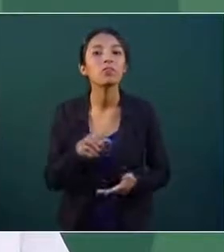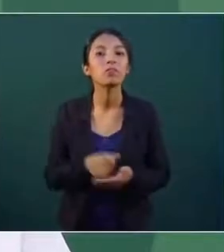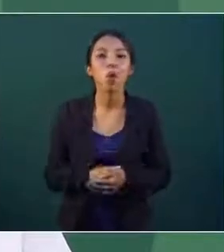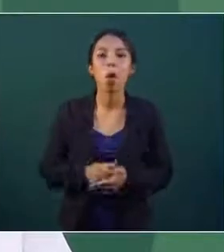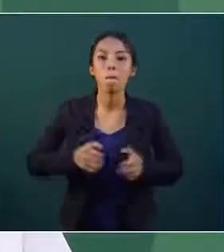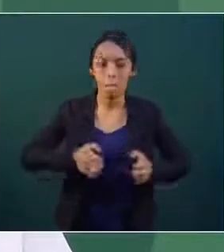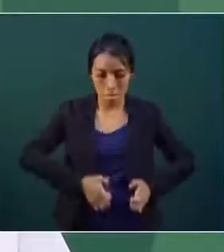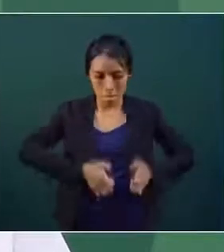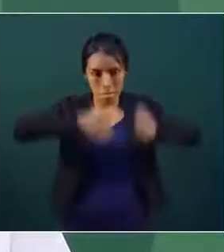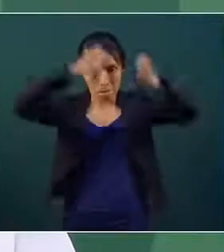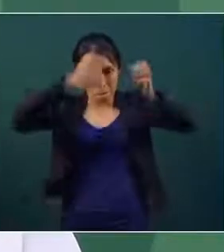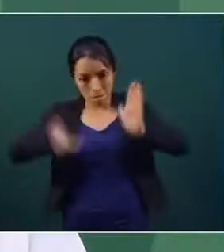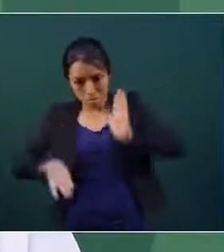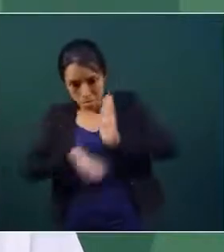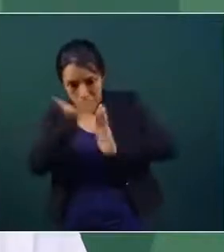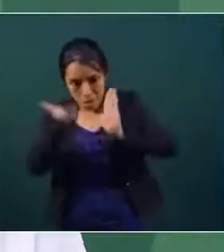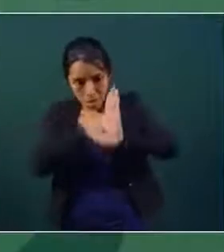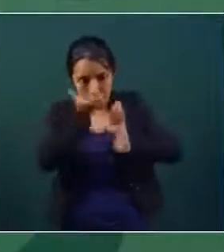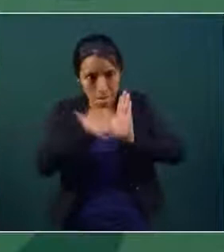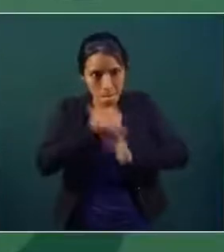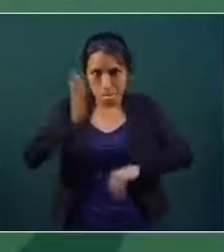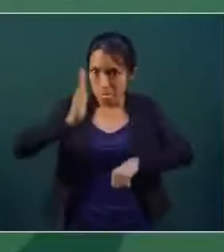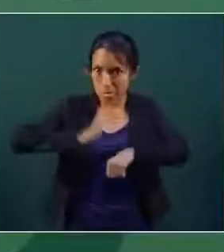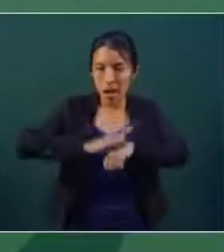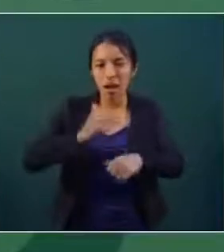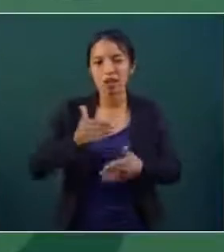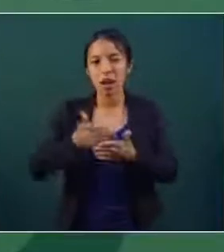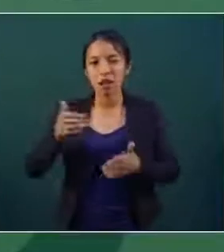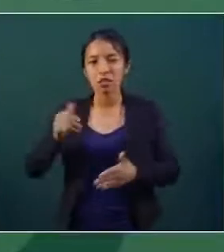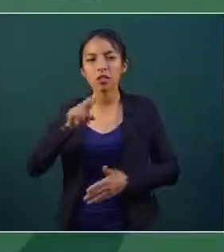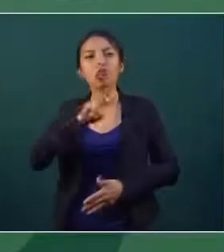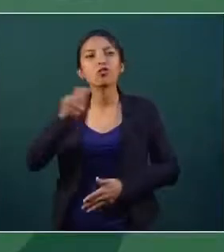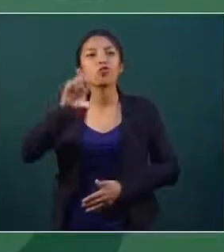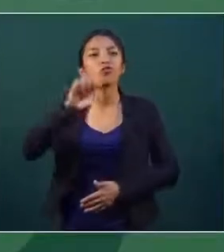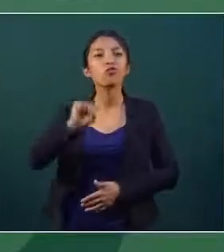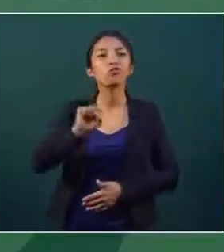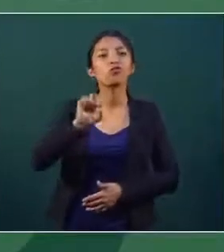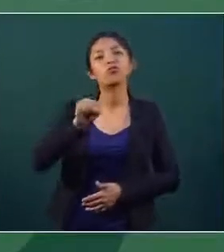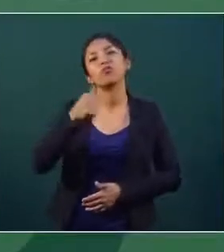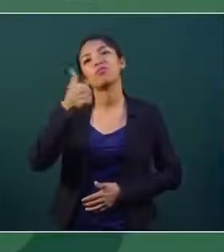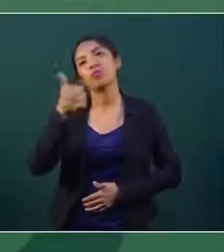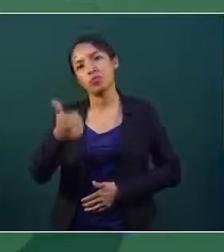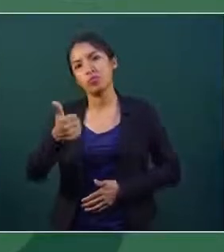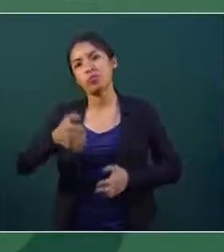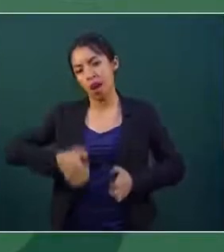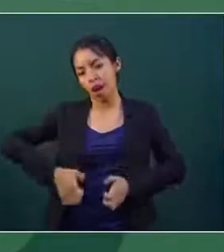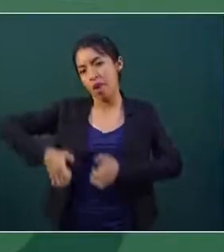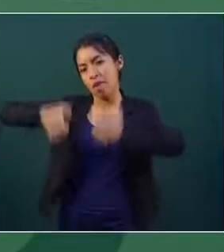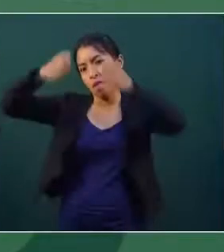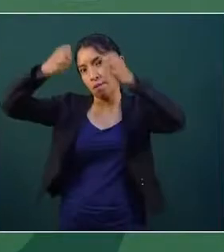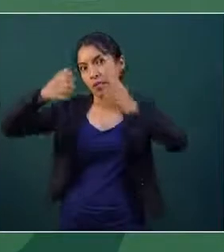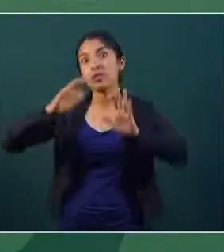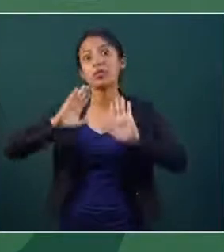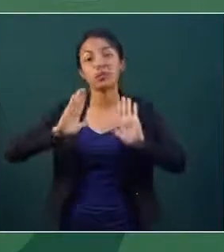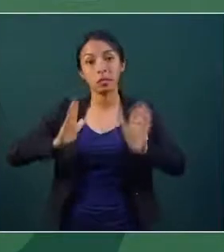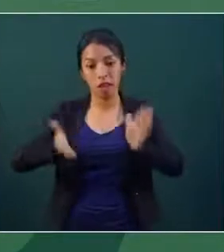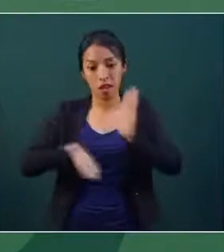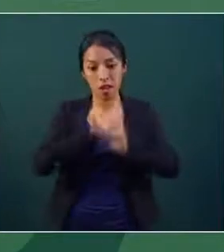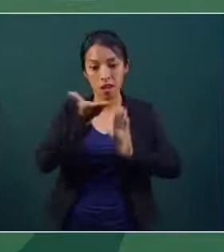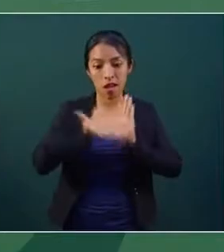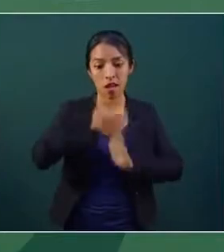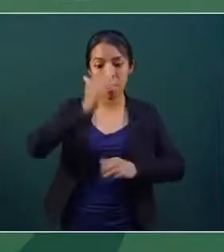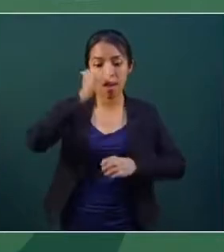instalaciones. Originalmente eran 266 instalaciones, ya llevamos terminadas